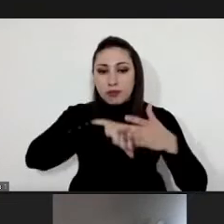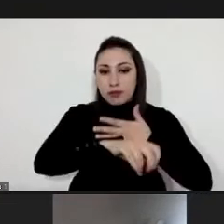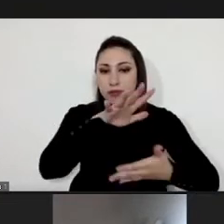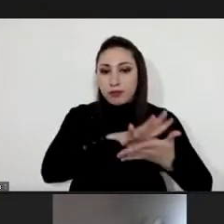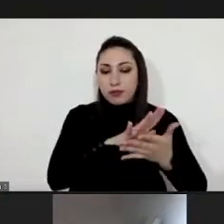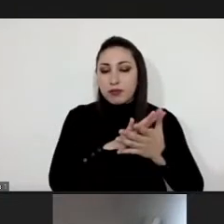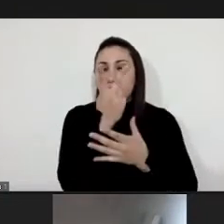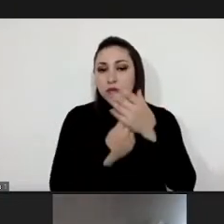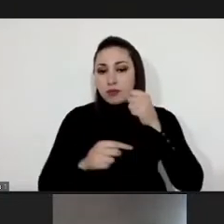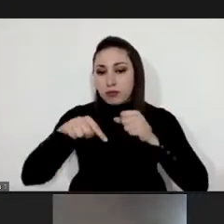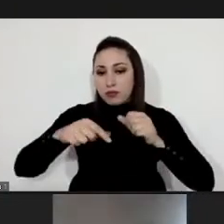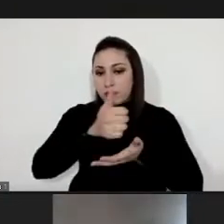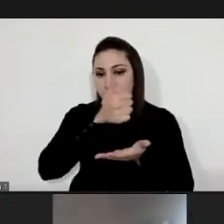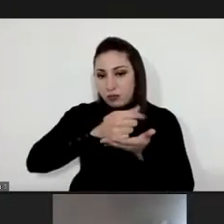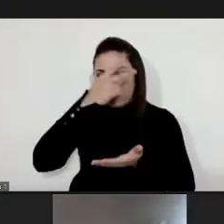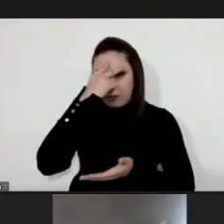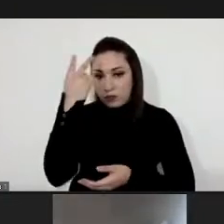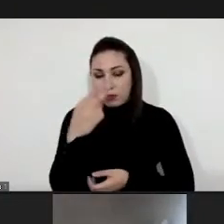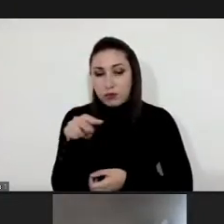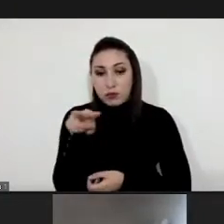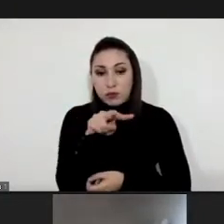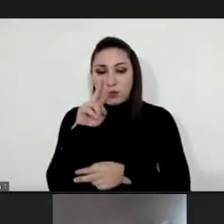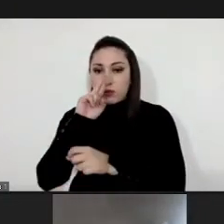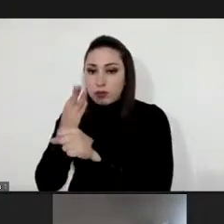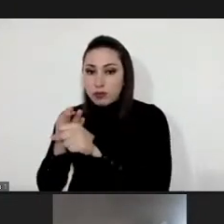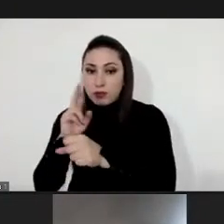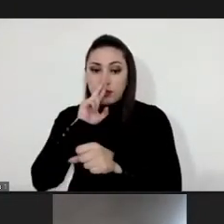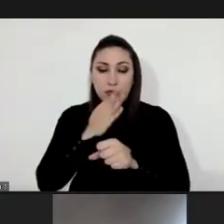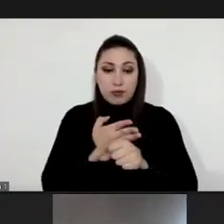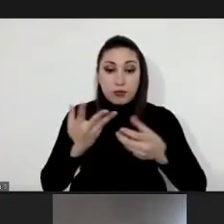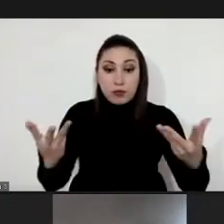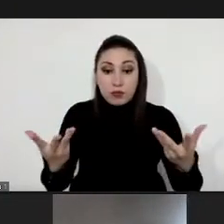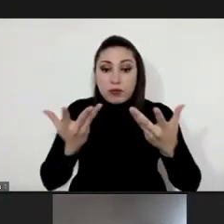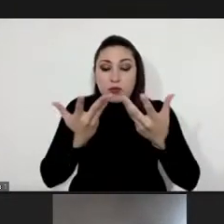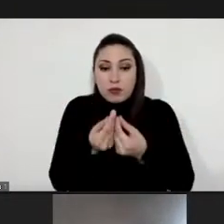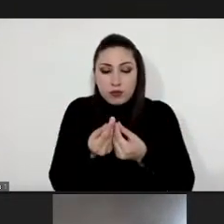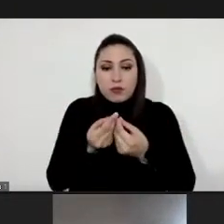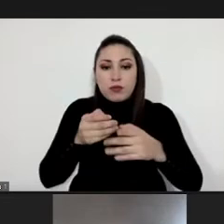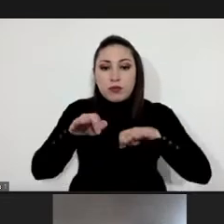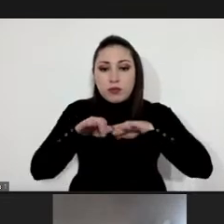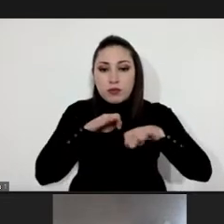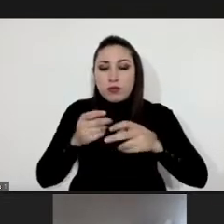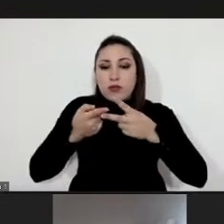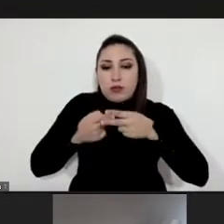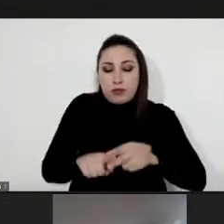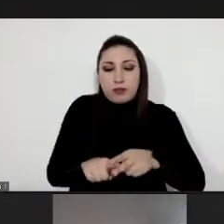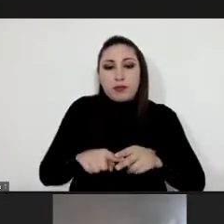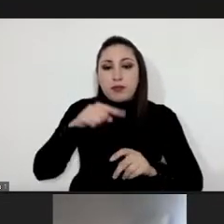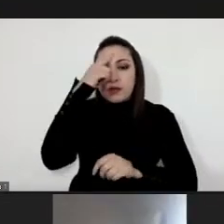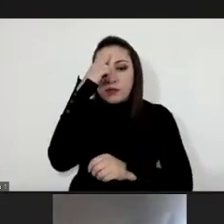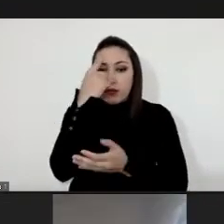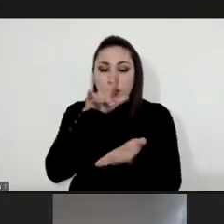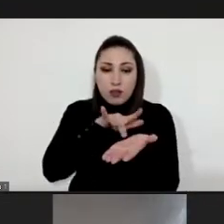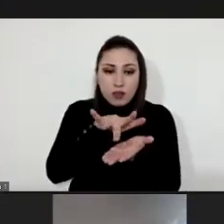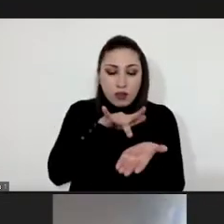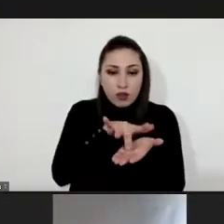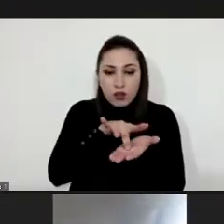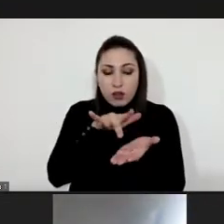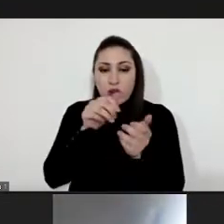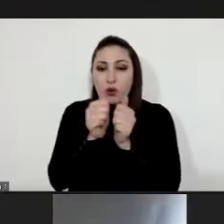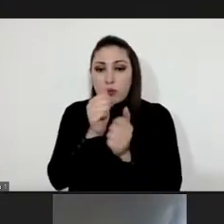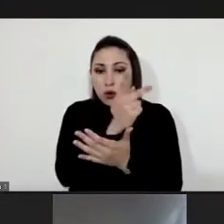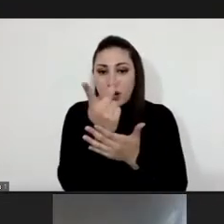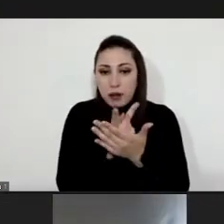de México, a que en el ámbito de sus facultades y atribuciones emprendan las acciones necesarias para facilitar que las